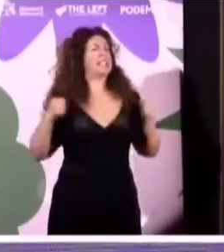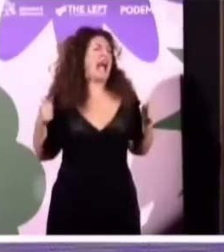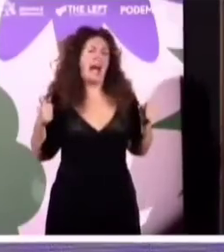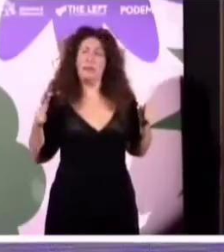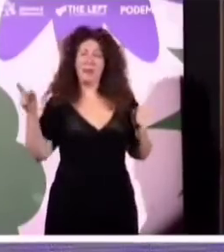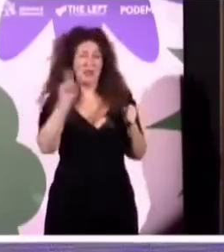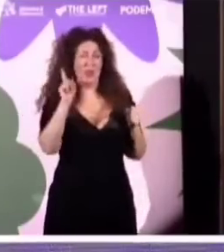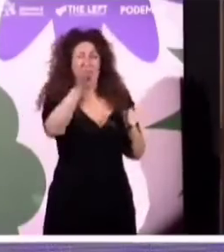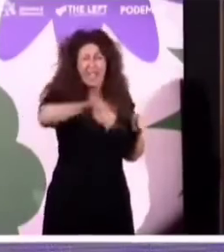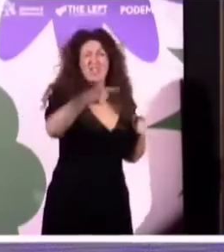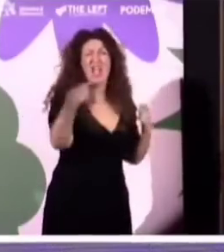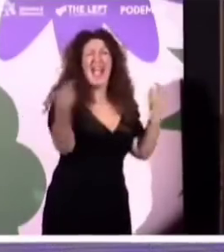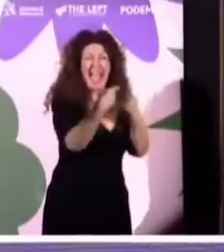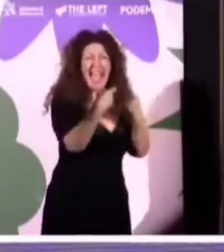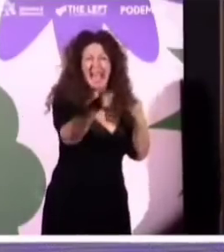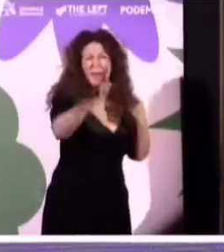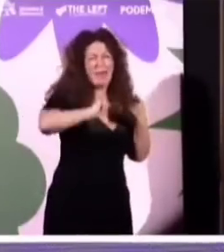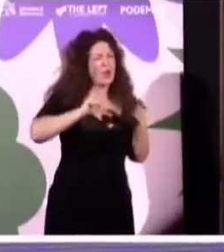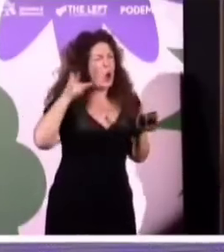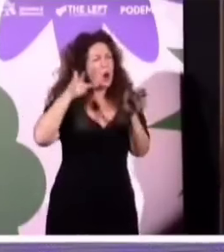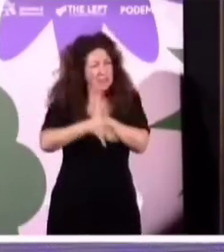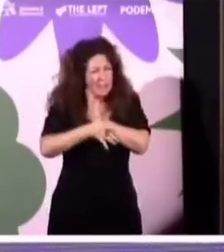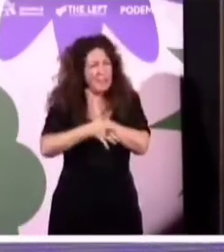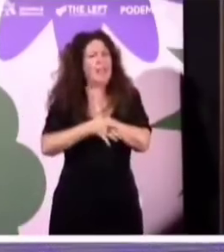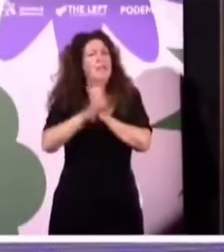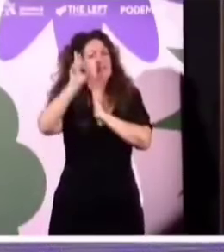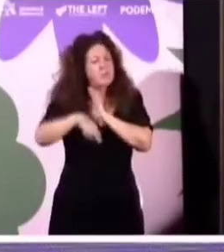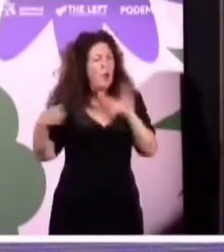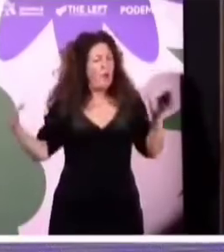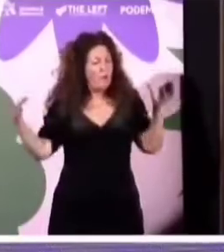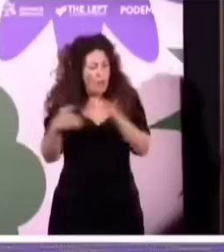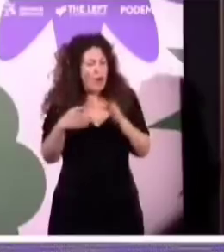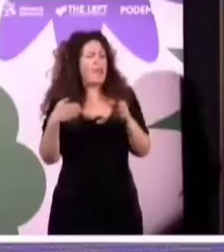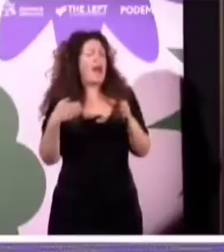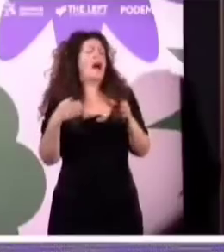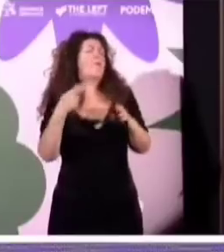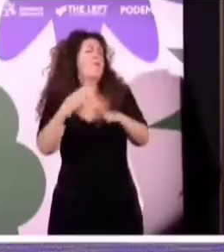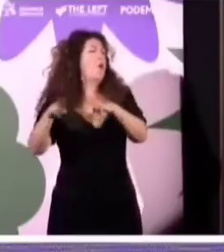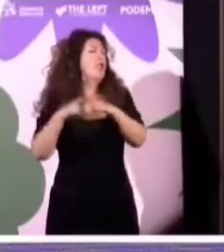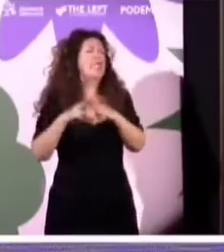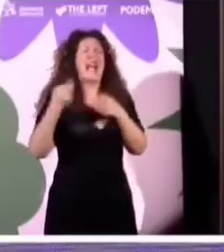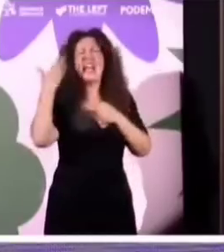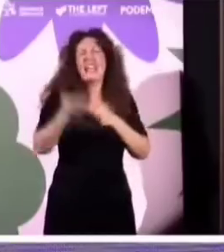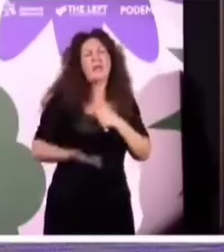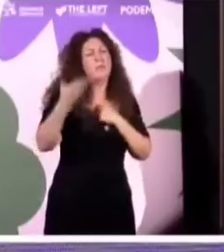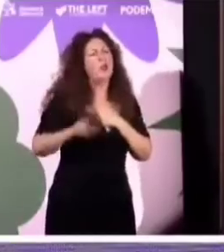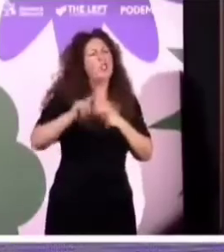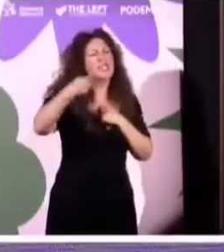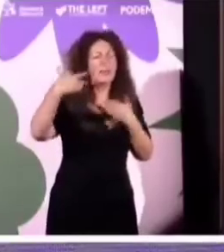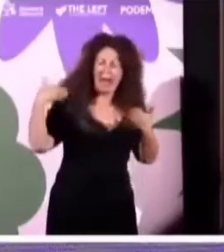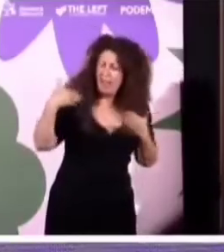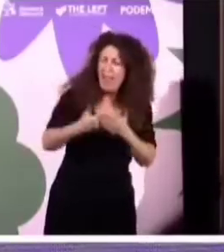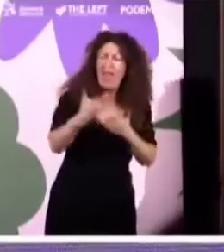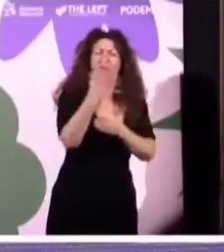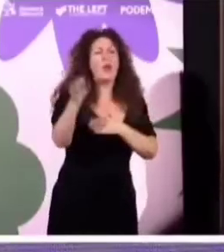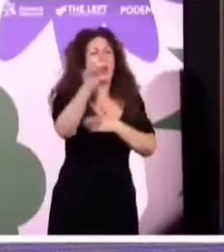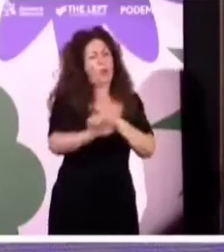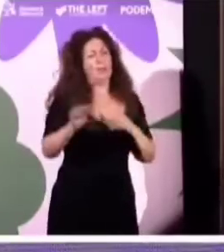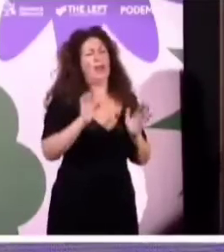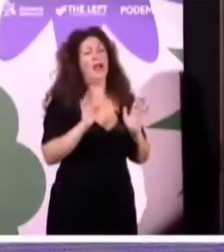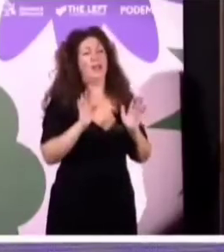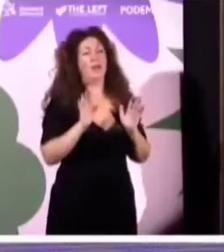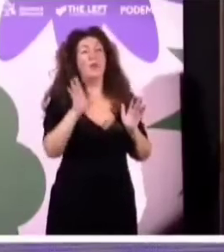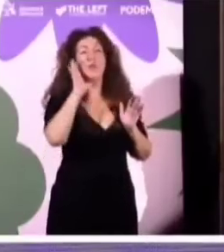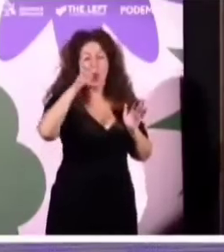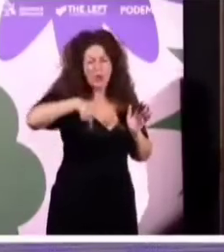nuestros enemigos los que nos han definido como la fuerza política más importante en los últimos 50 años de historia. Porque hemos